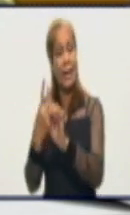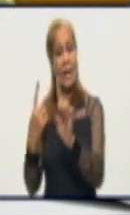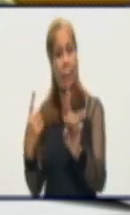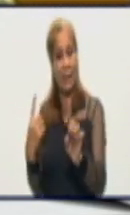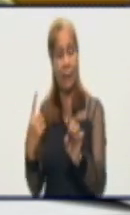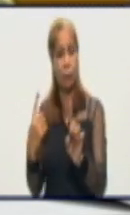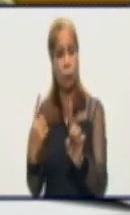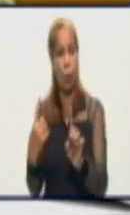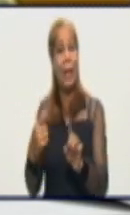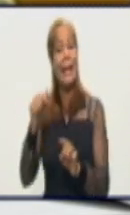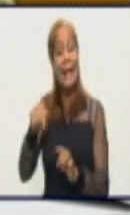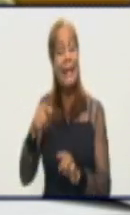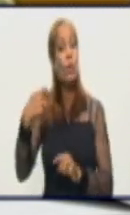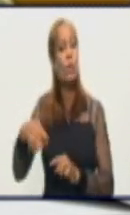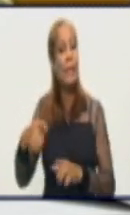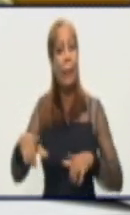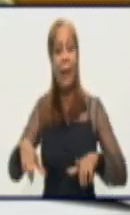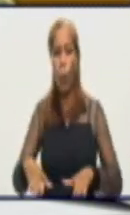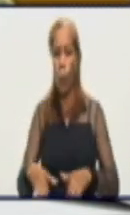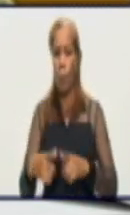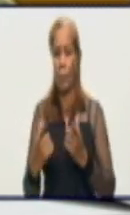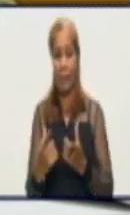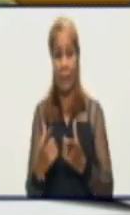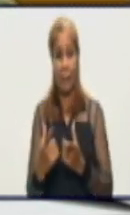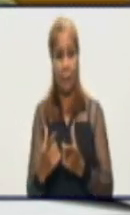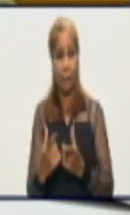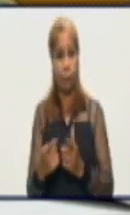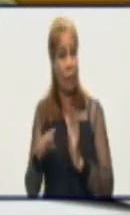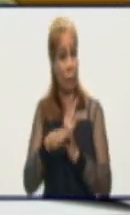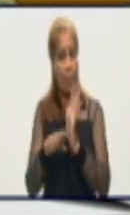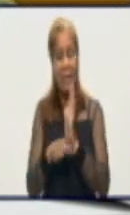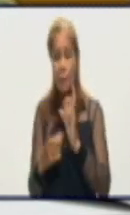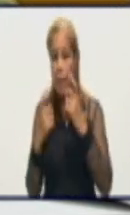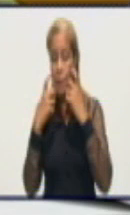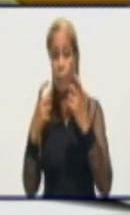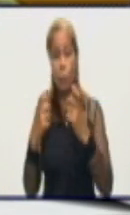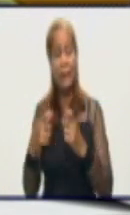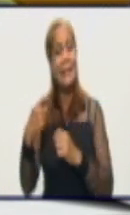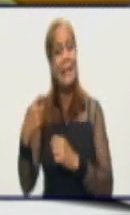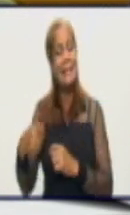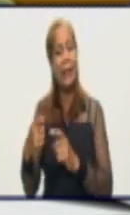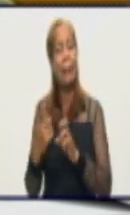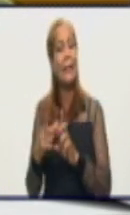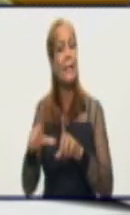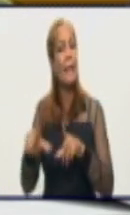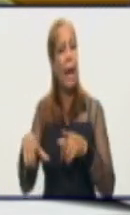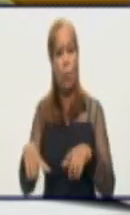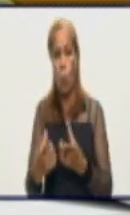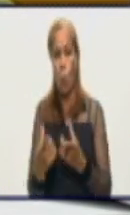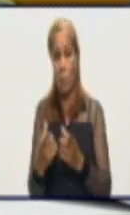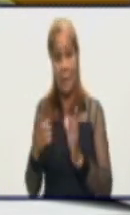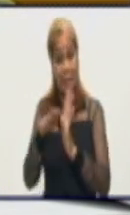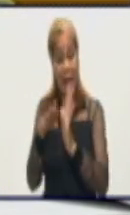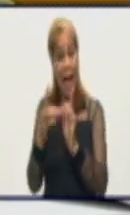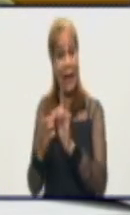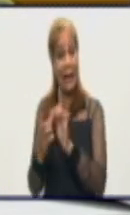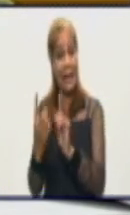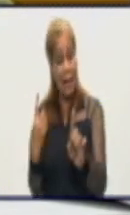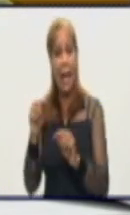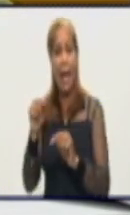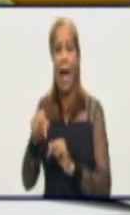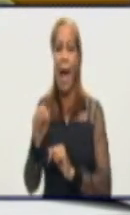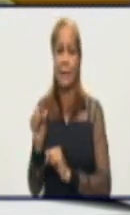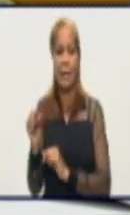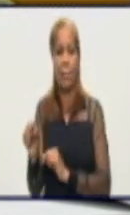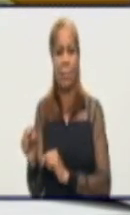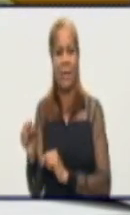decir, que se cumpla con esa otra medida que es el aislamiento en sus diferentes categorías, garantizando el aislamiento del confirmado, del